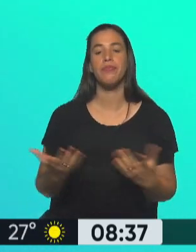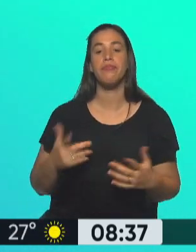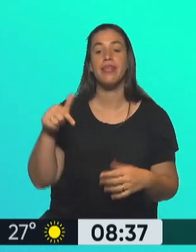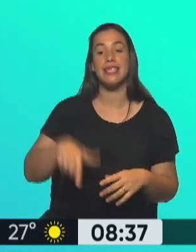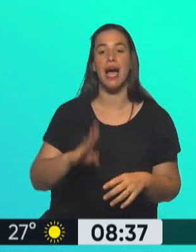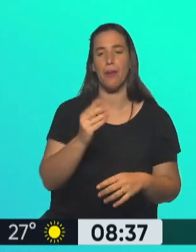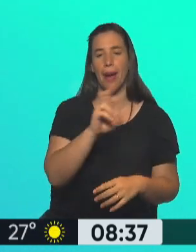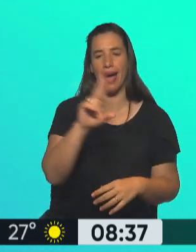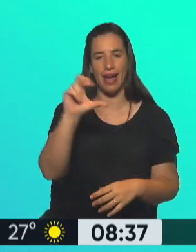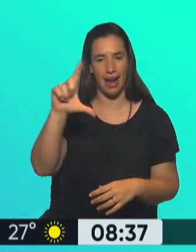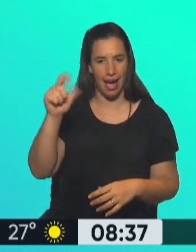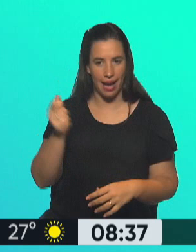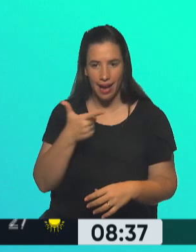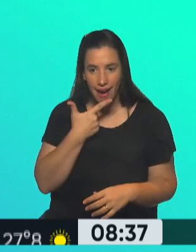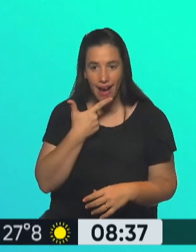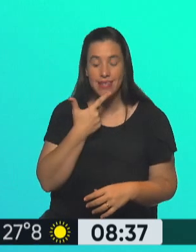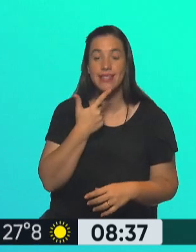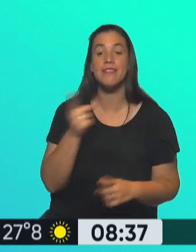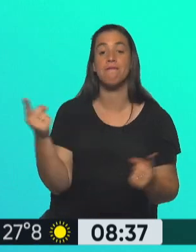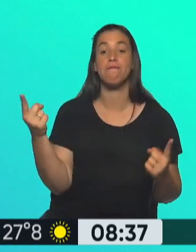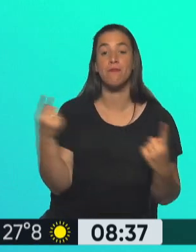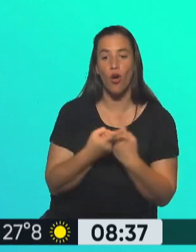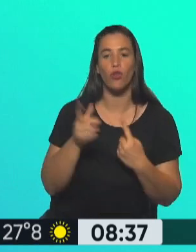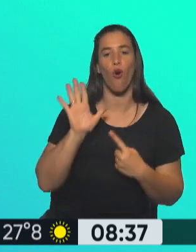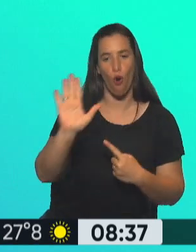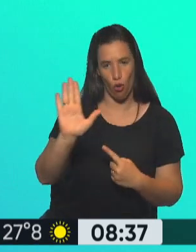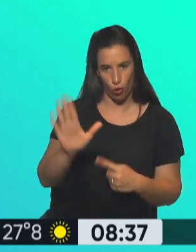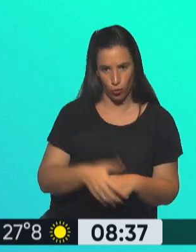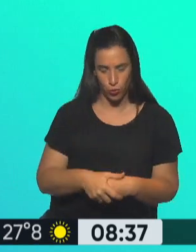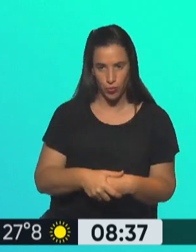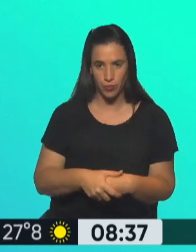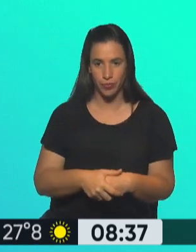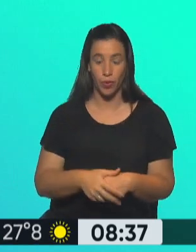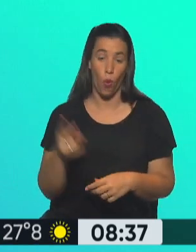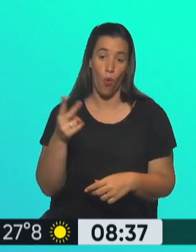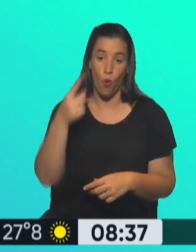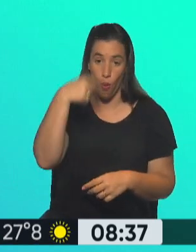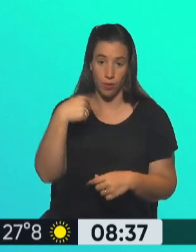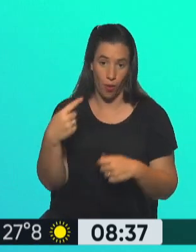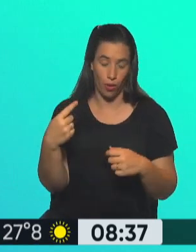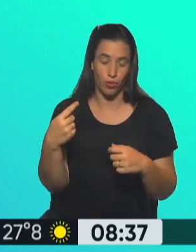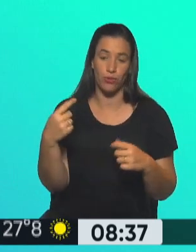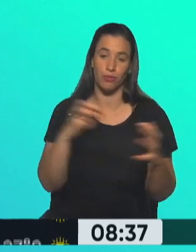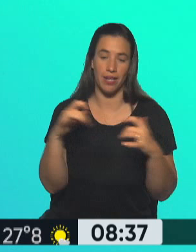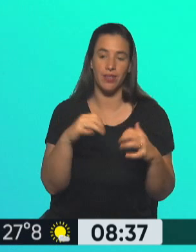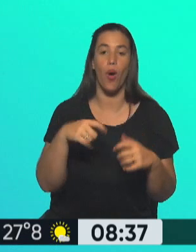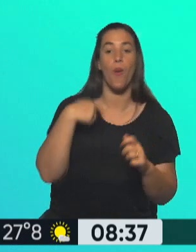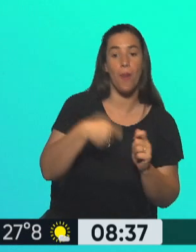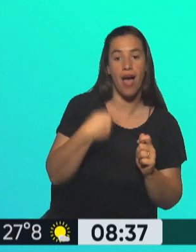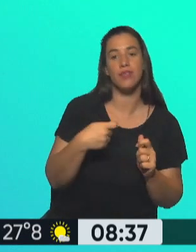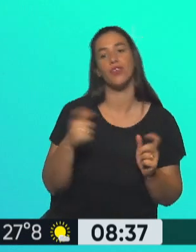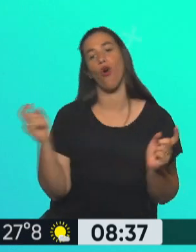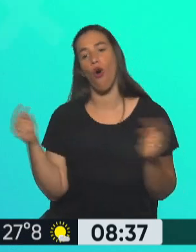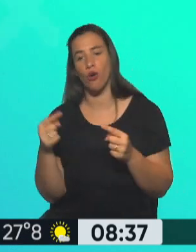Barraca Central, hablando de Chiqui, frente a Godoy Cruz y los últimos dos partidos. Banfield contra Unión y Vélez versus Gimnasia. Lindo el